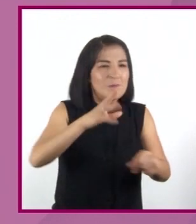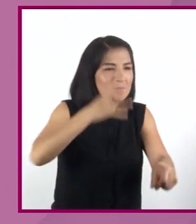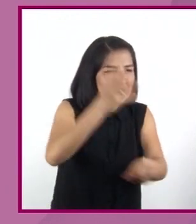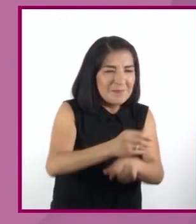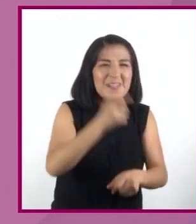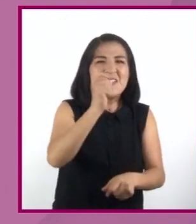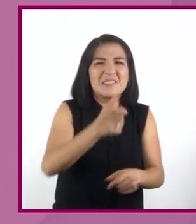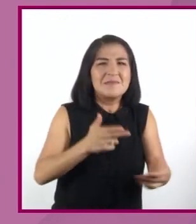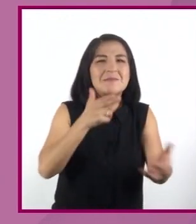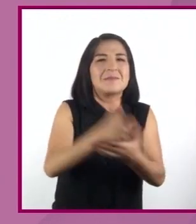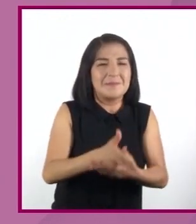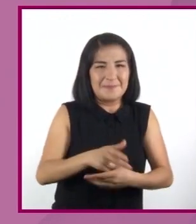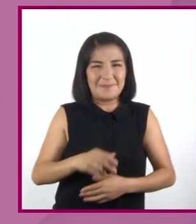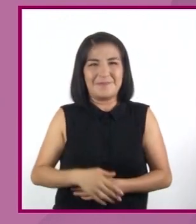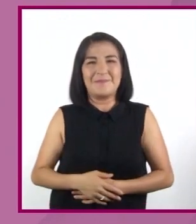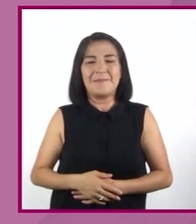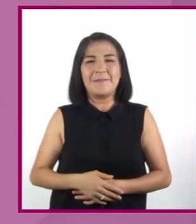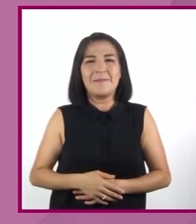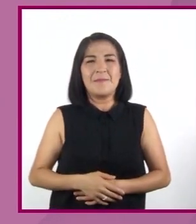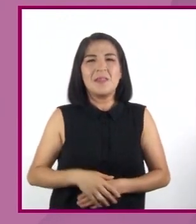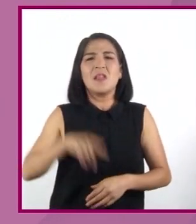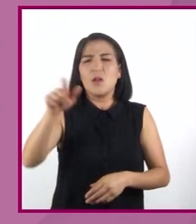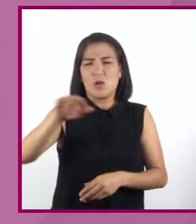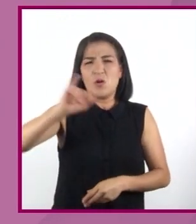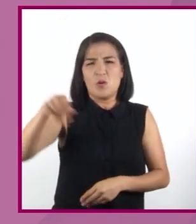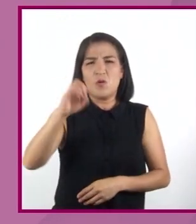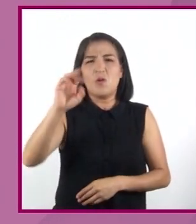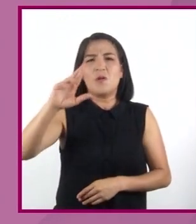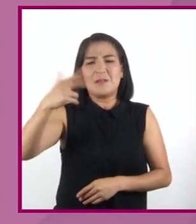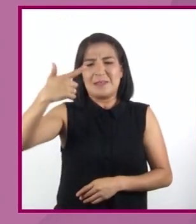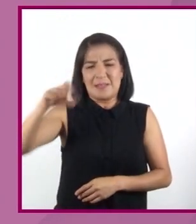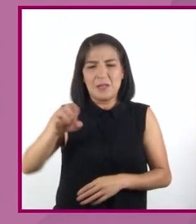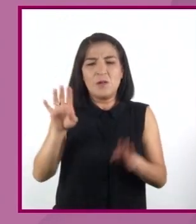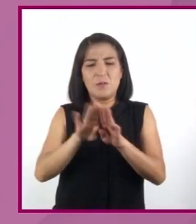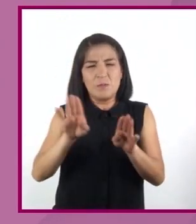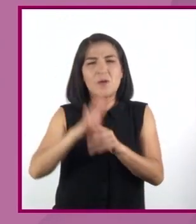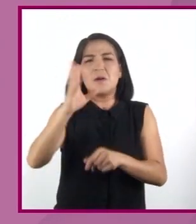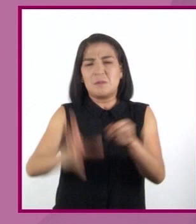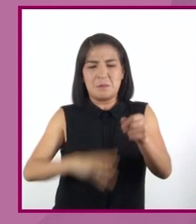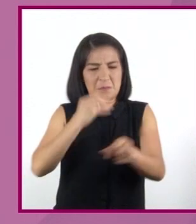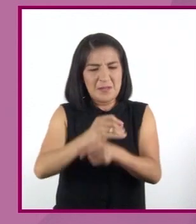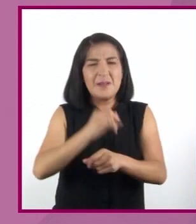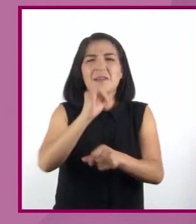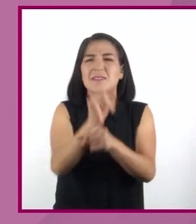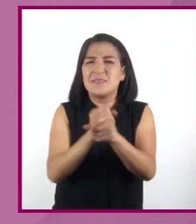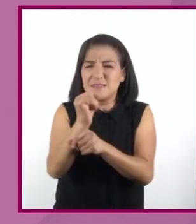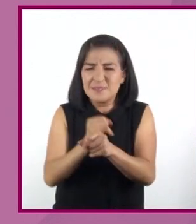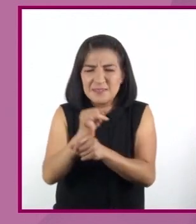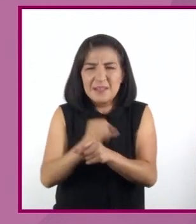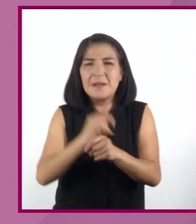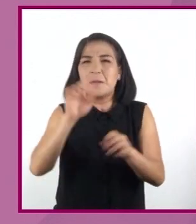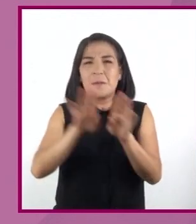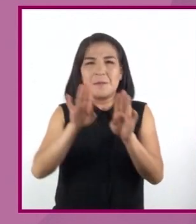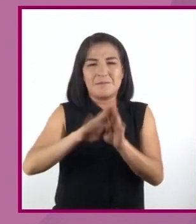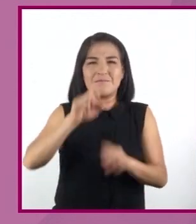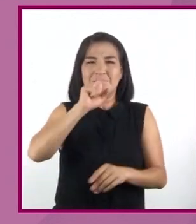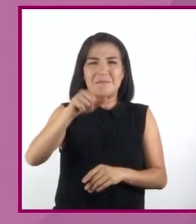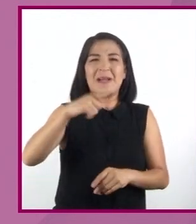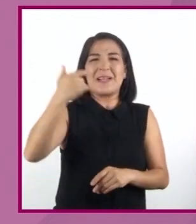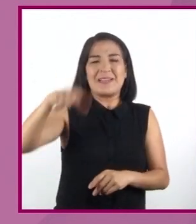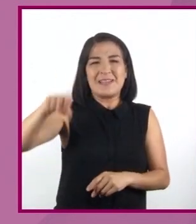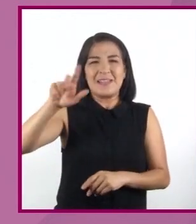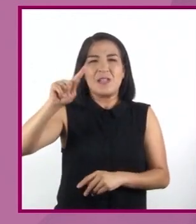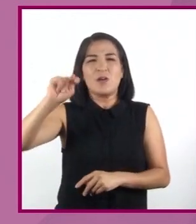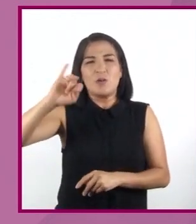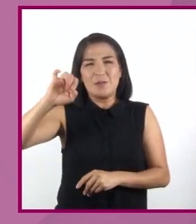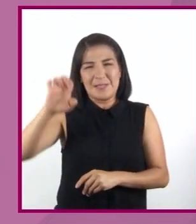resolverlo. Jorge Luis Borges nos propone leer, como historia de detectives, El Quijote de la Mancha. ¿Cómo sería